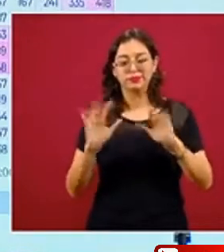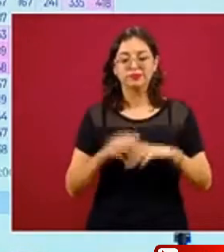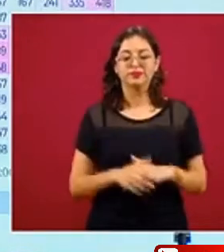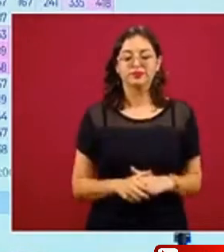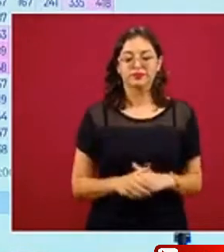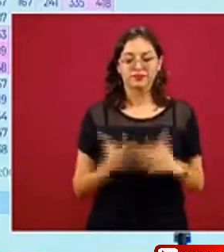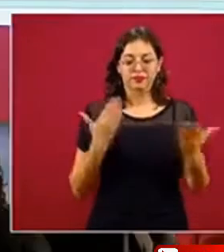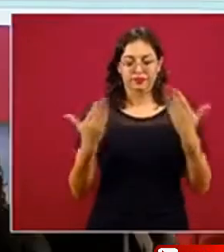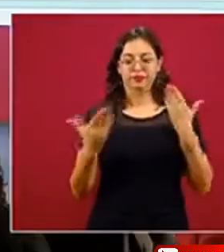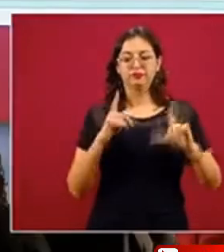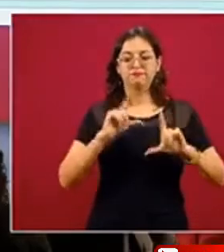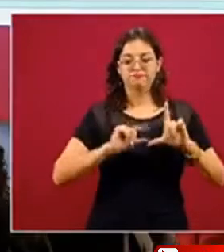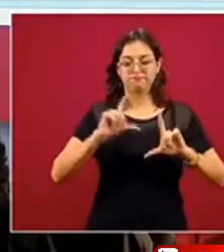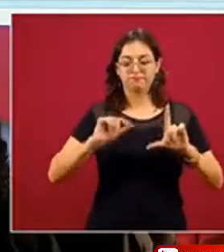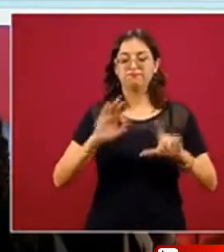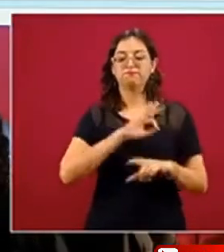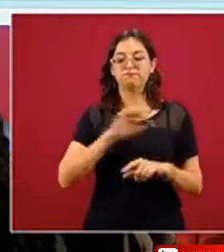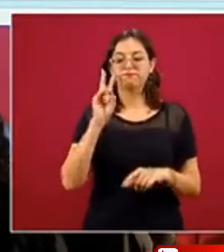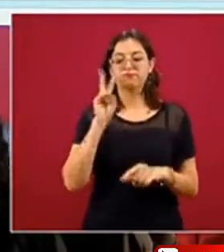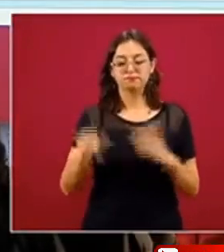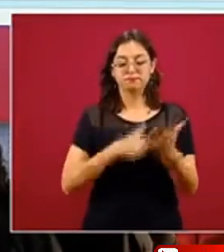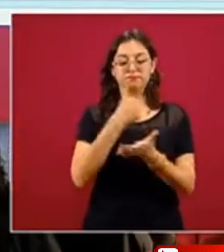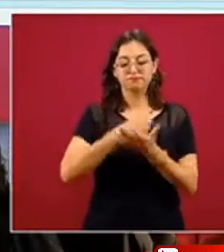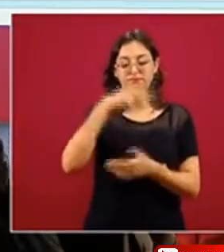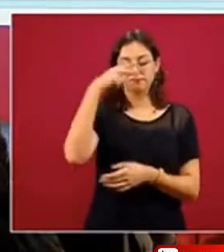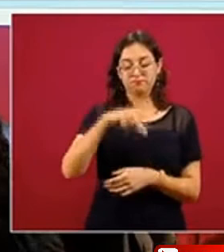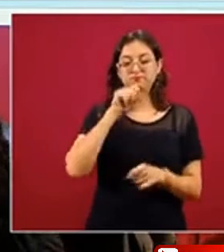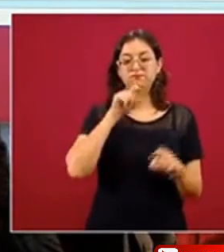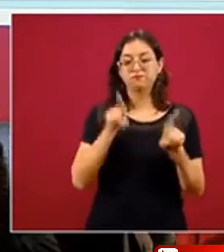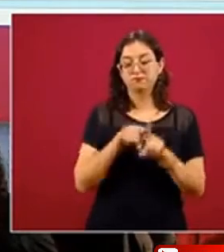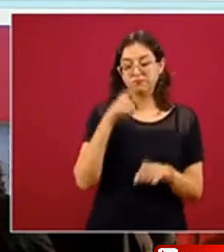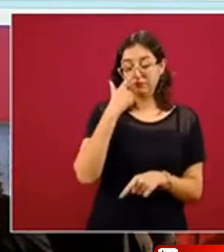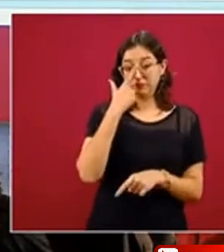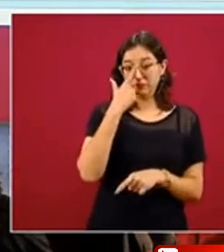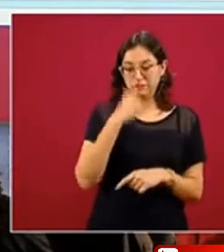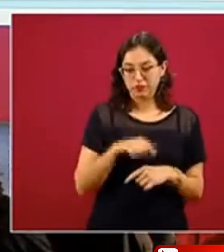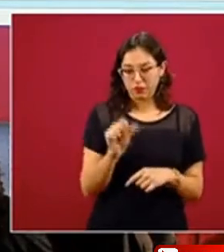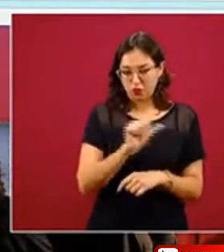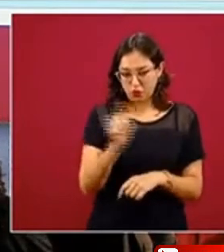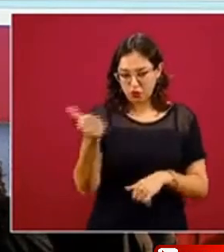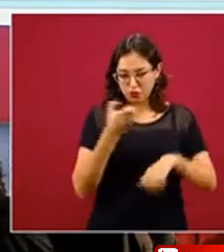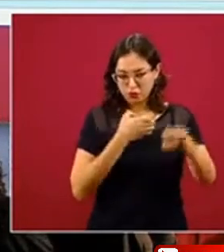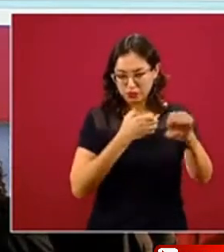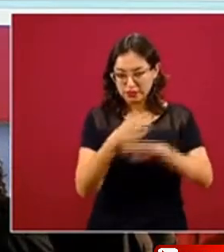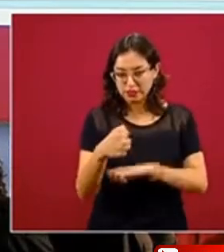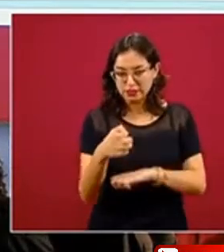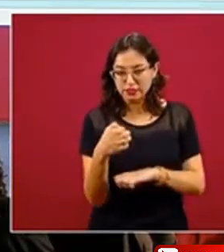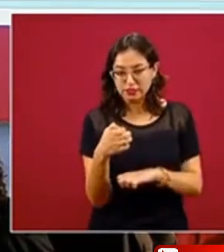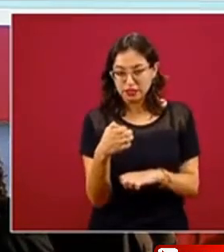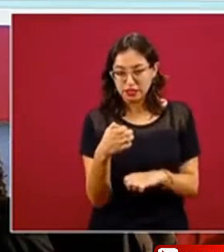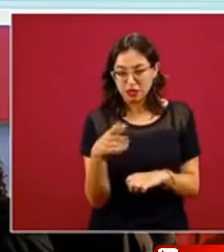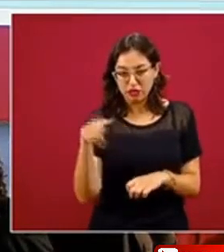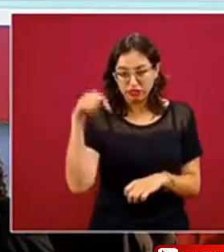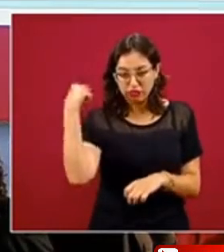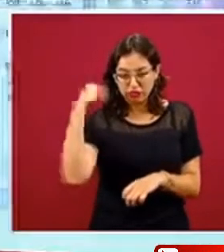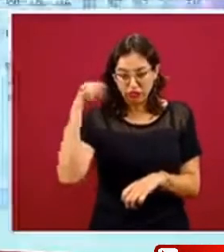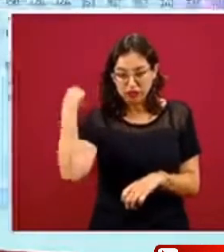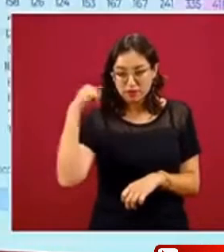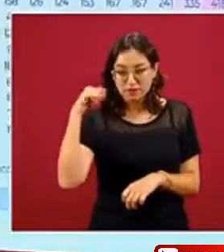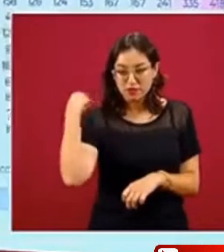al comparar, y viene también la Ciudad de México. Tomemos otro estado. Aquí está el estado de